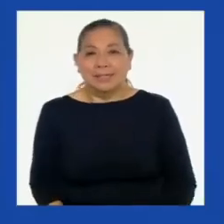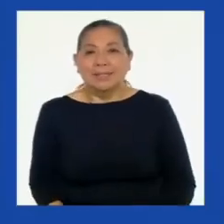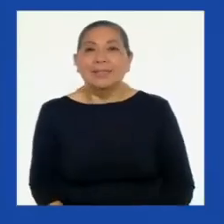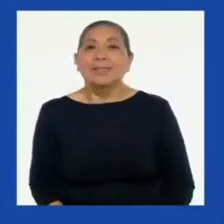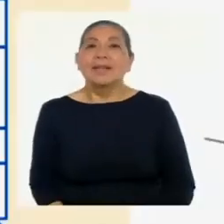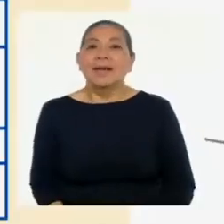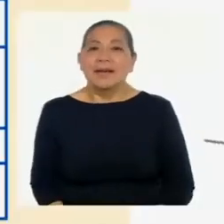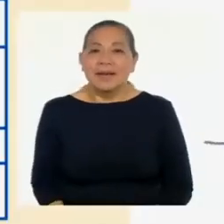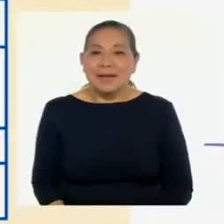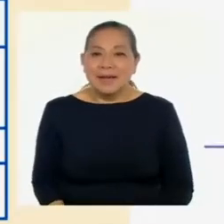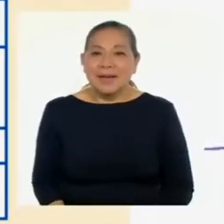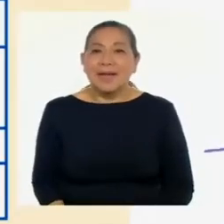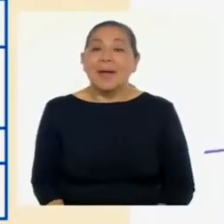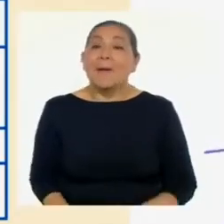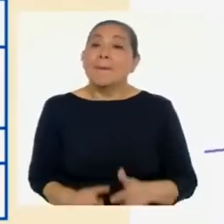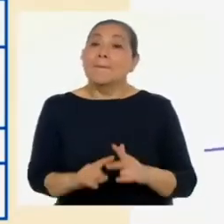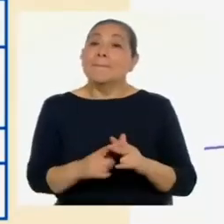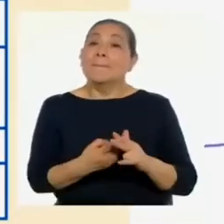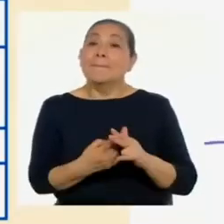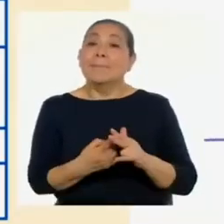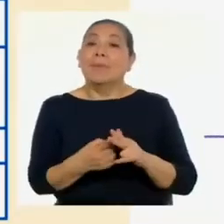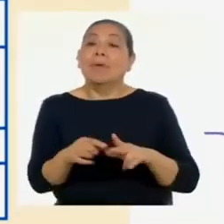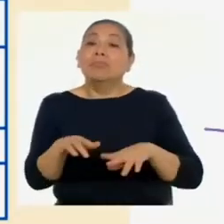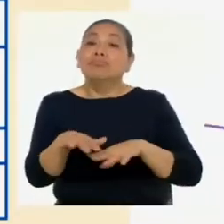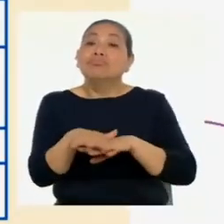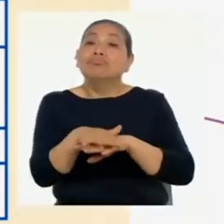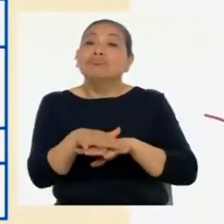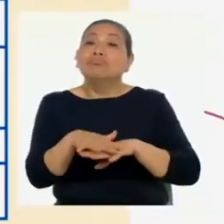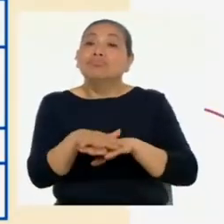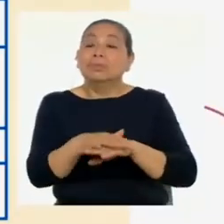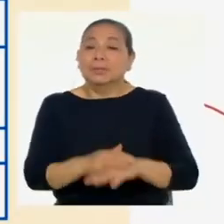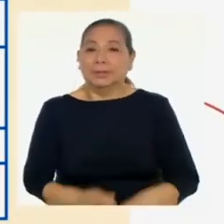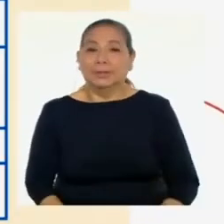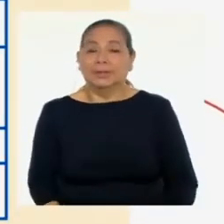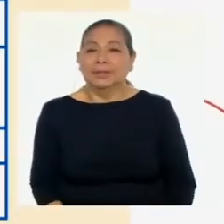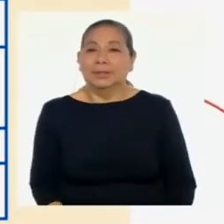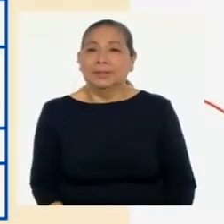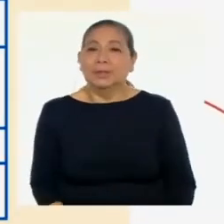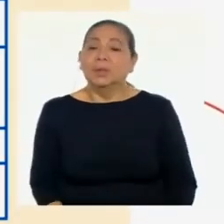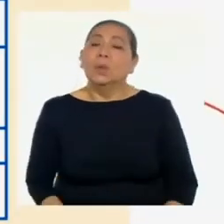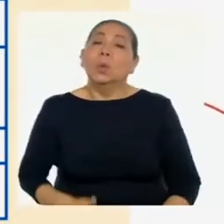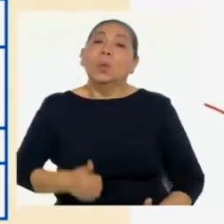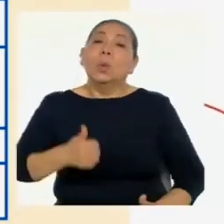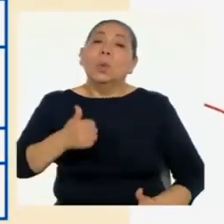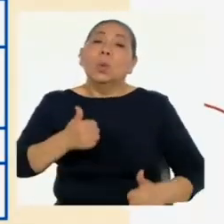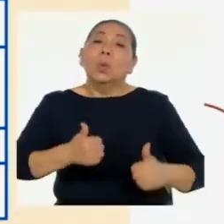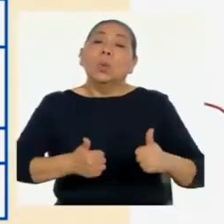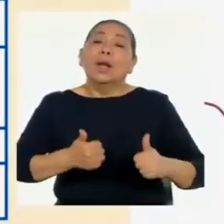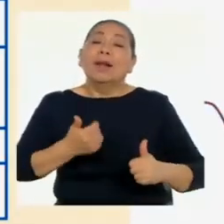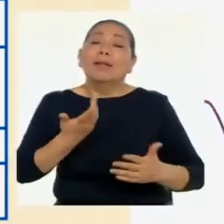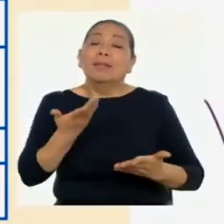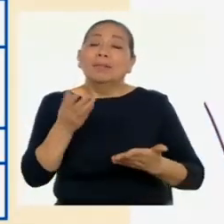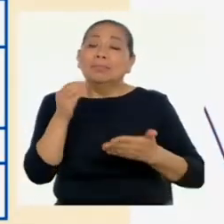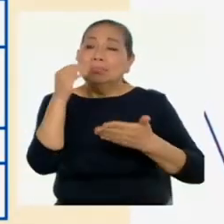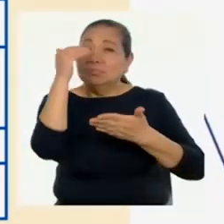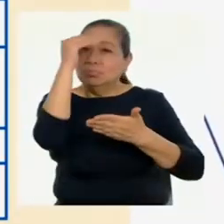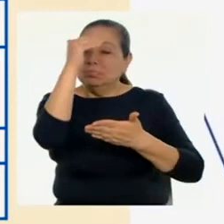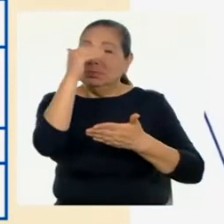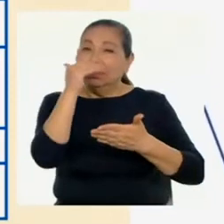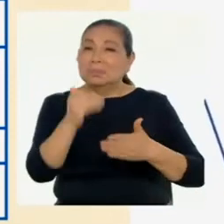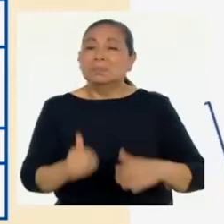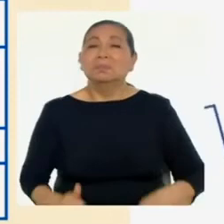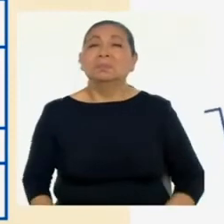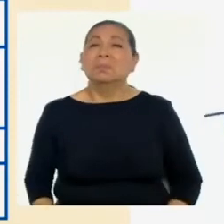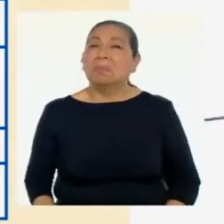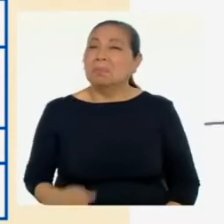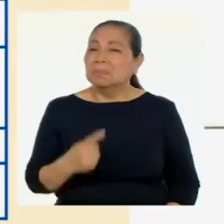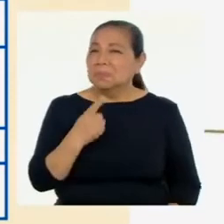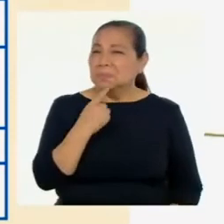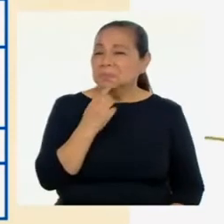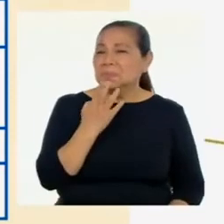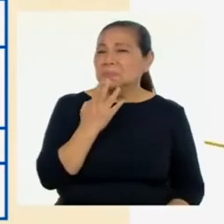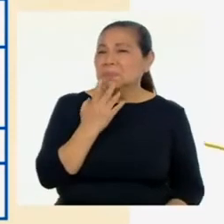realizar. Empecemos con la planificación, Yanira. ¿Cuál es el propósito del afiche? Diría que es plantear una